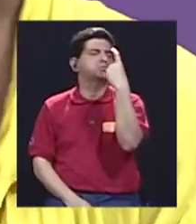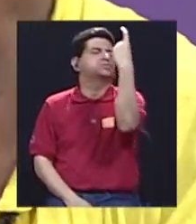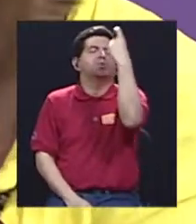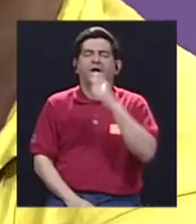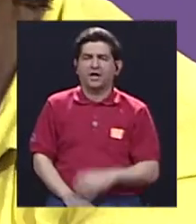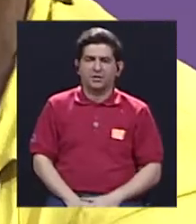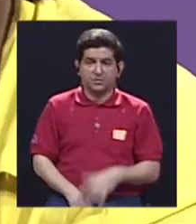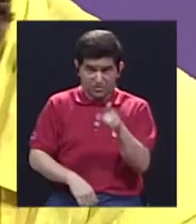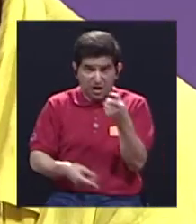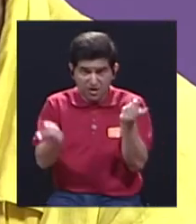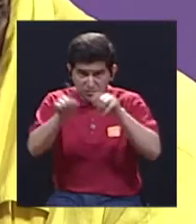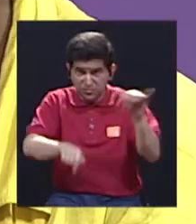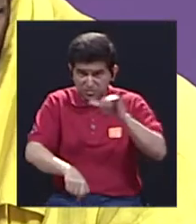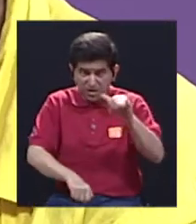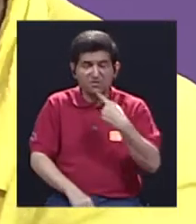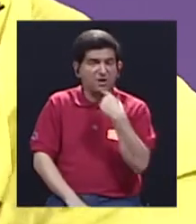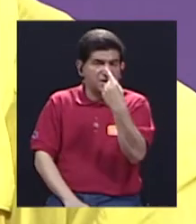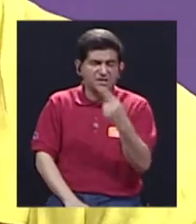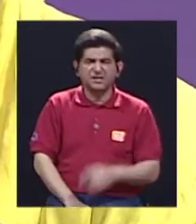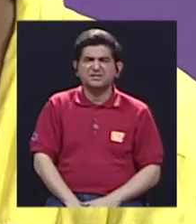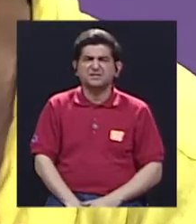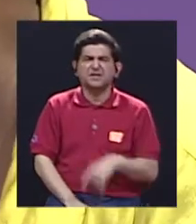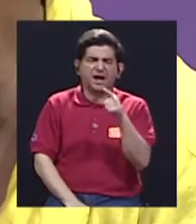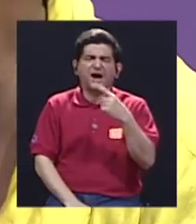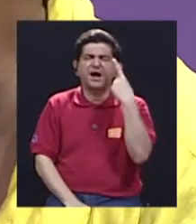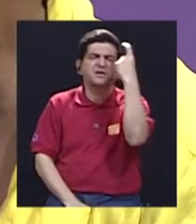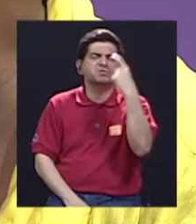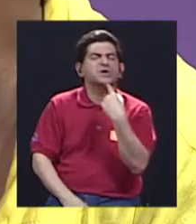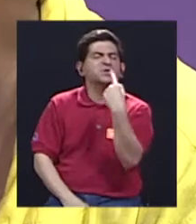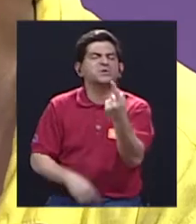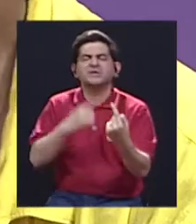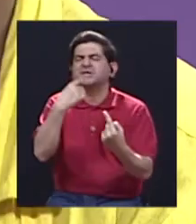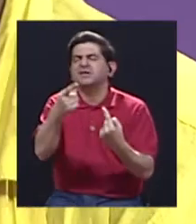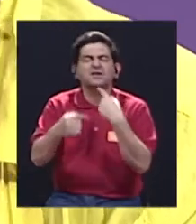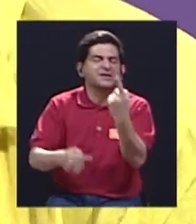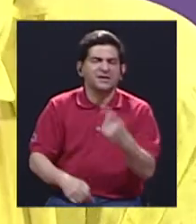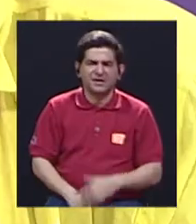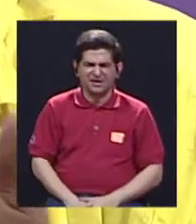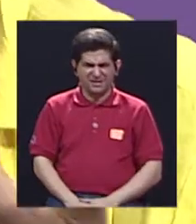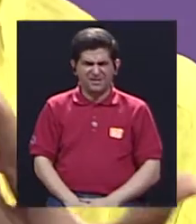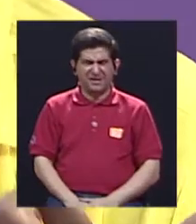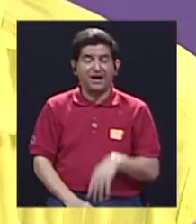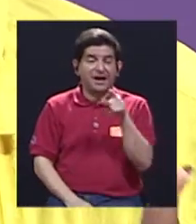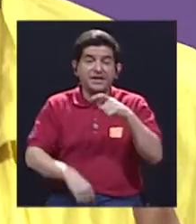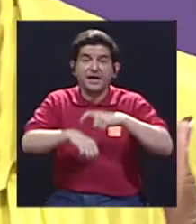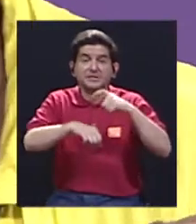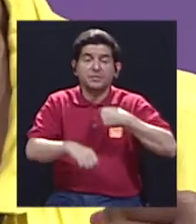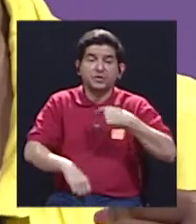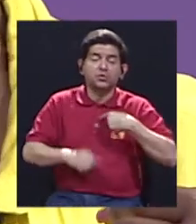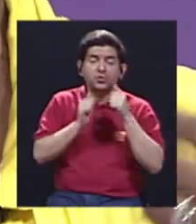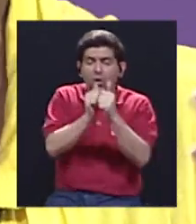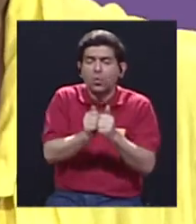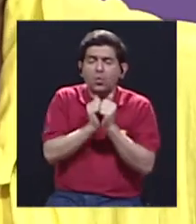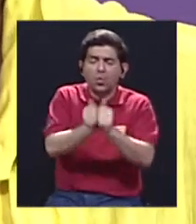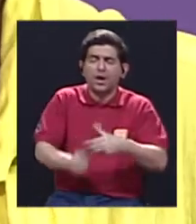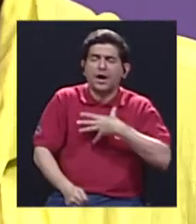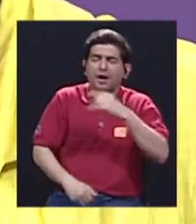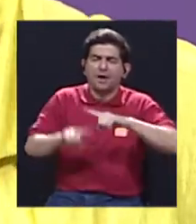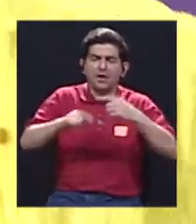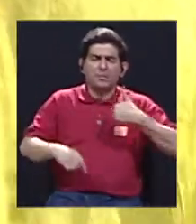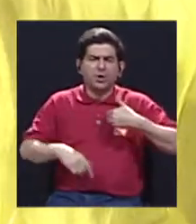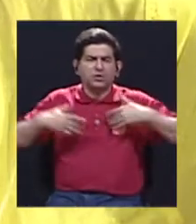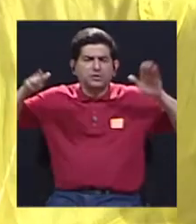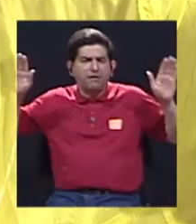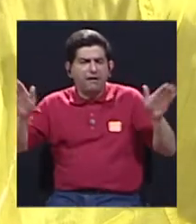además no les pasa a ustedes también que les decían que contar en los sueños y usted los sueños decía y entonces iba en un caballo blanco pero tenía